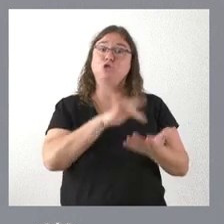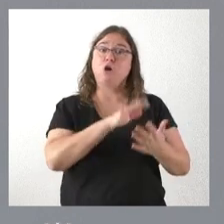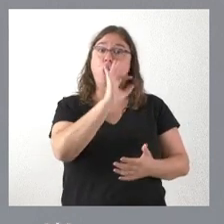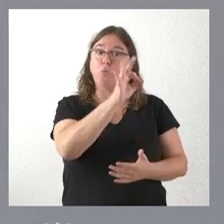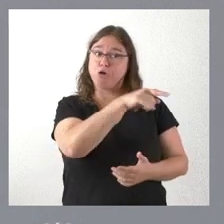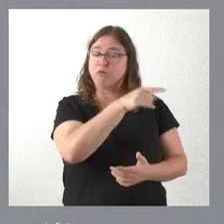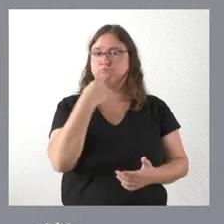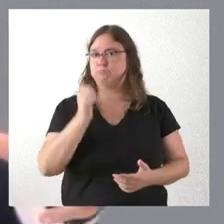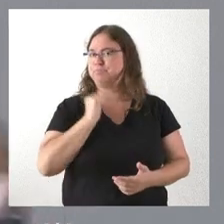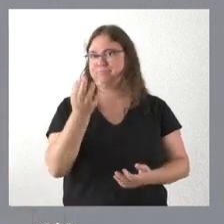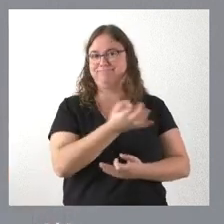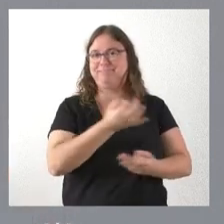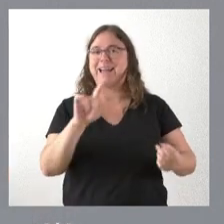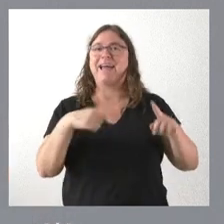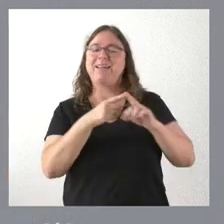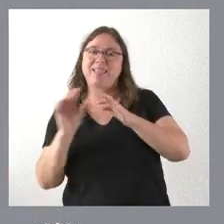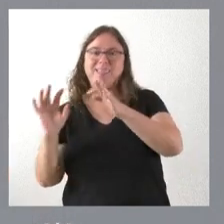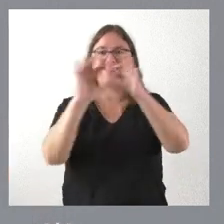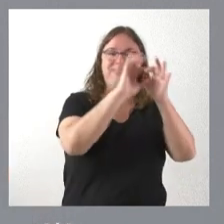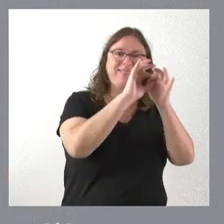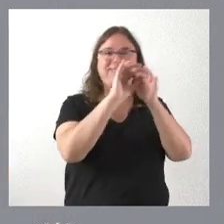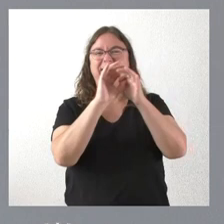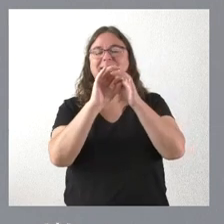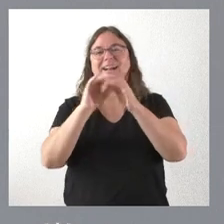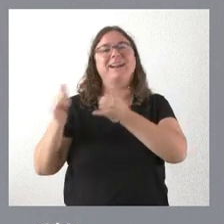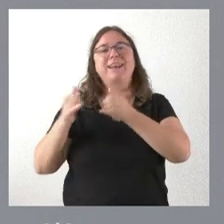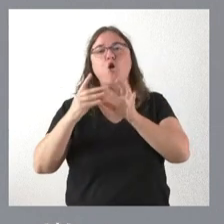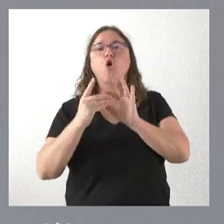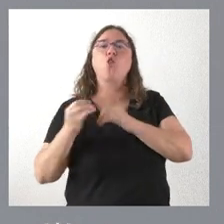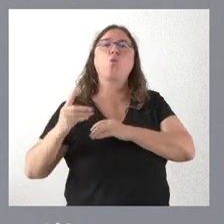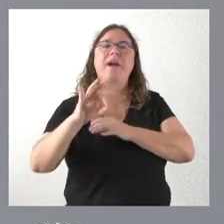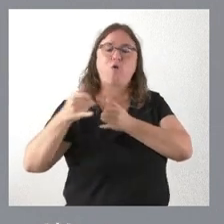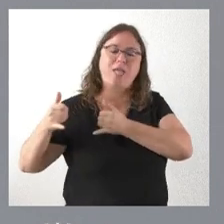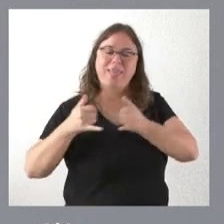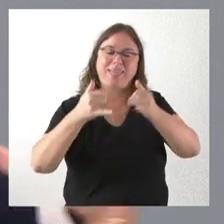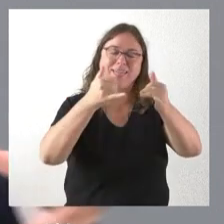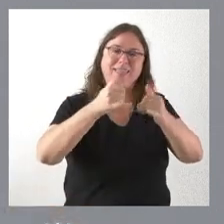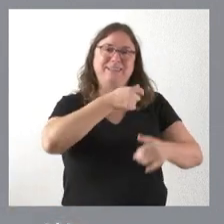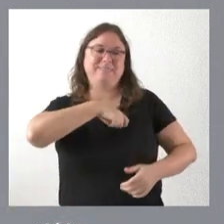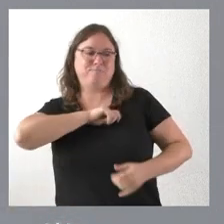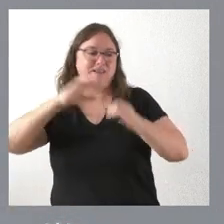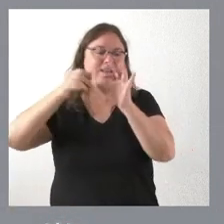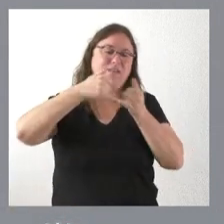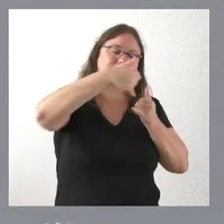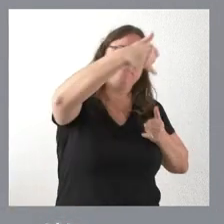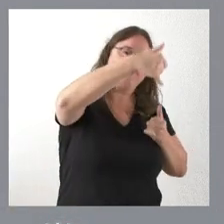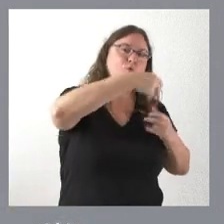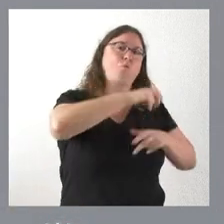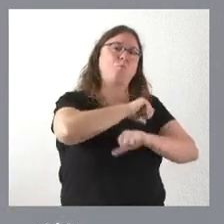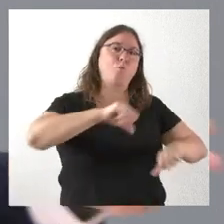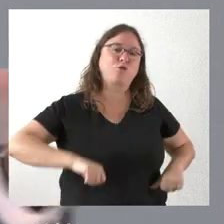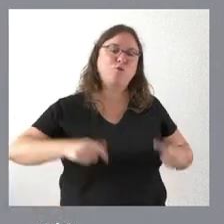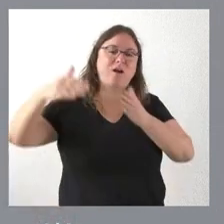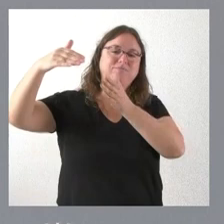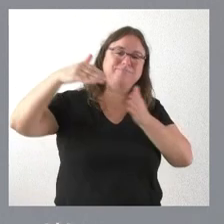oportunidad Y además lo podría vincular a esta conexión que tiene el duero como elemento de referencia tanto de España y Portugal